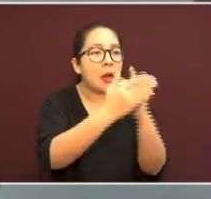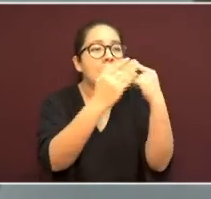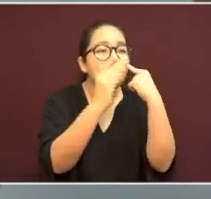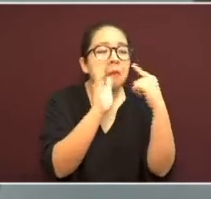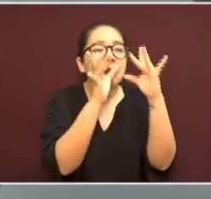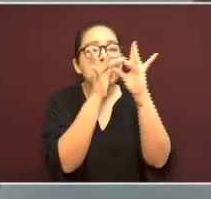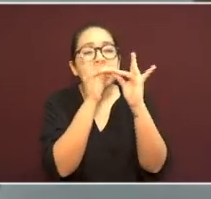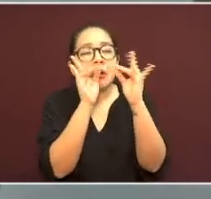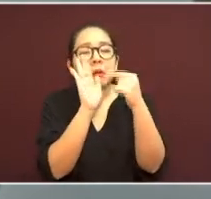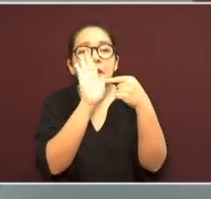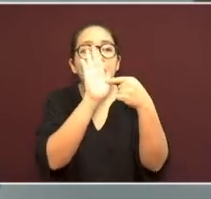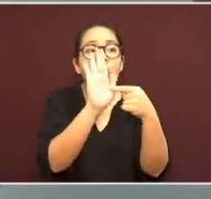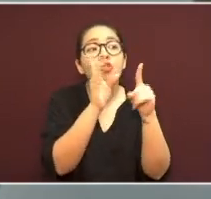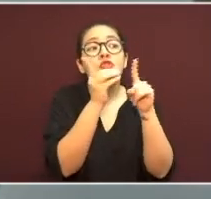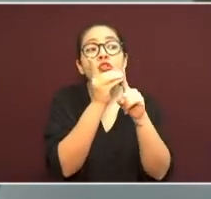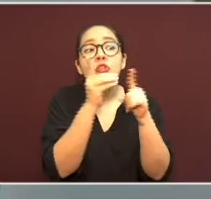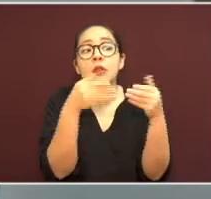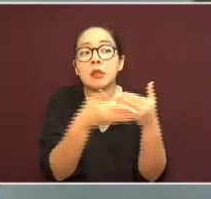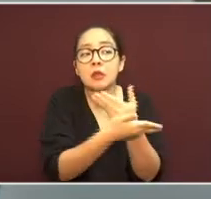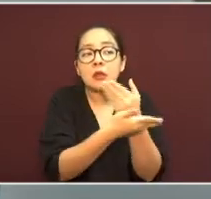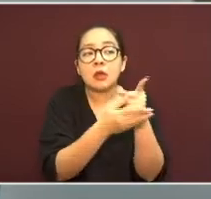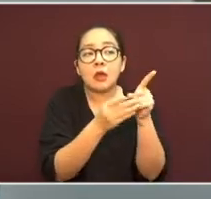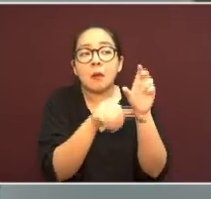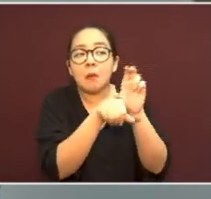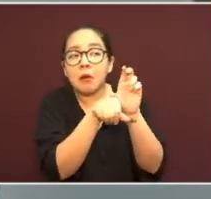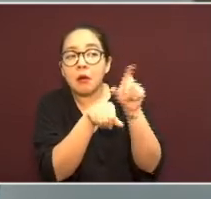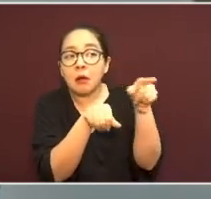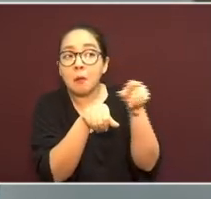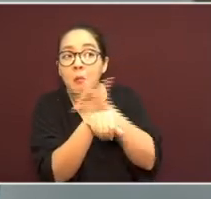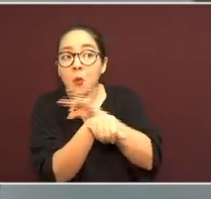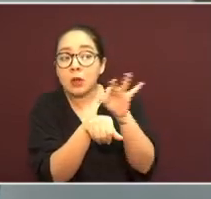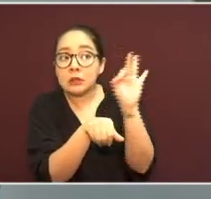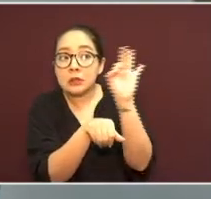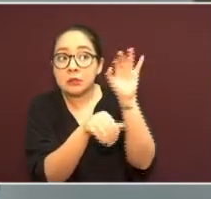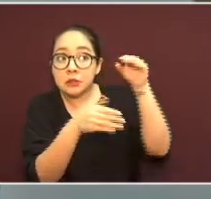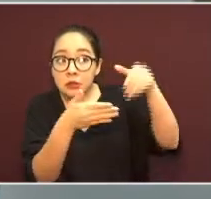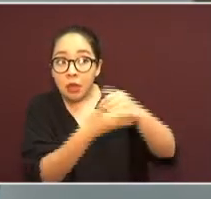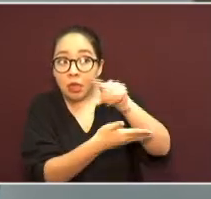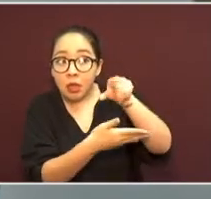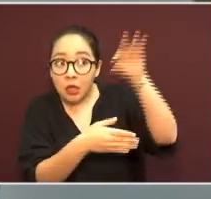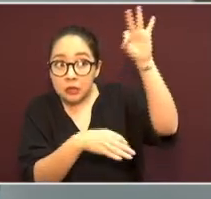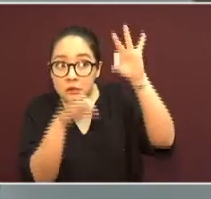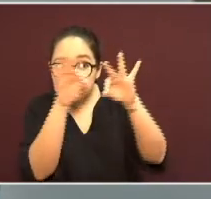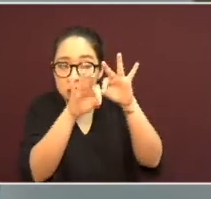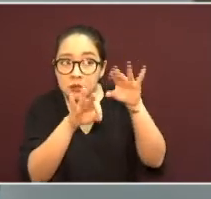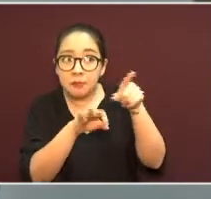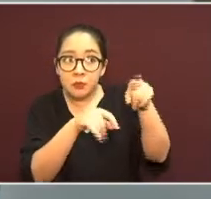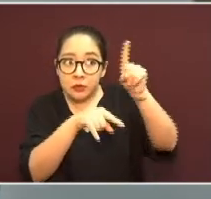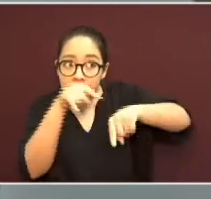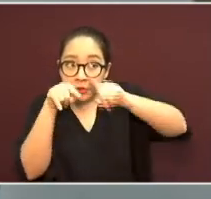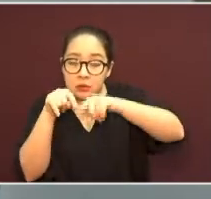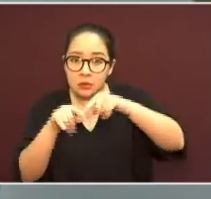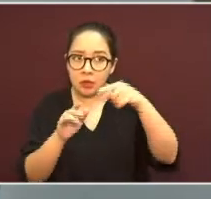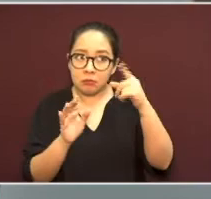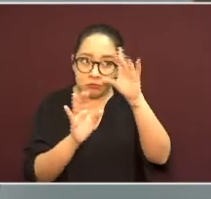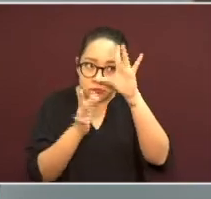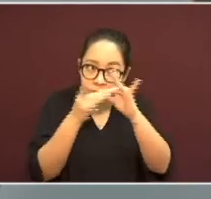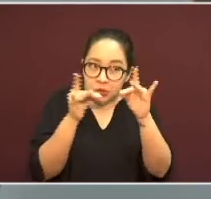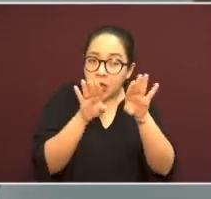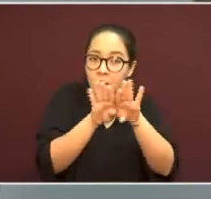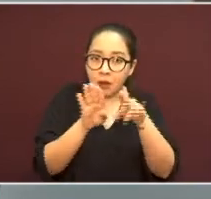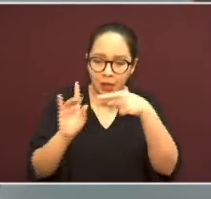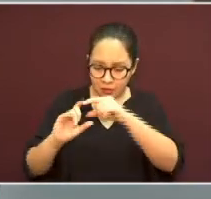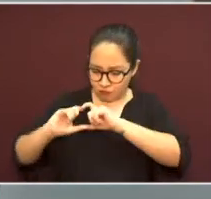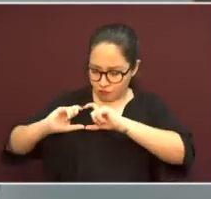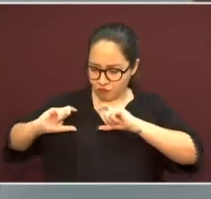cuáles son los criaderos que ustedes tienen para que los eliminen ellos van bien identificados uniformados y